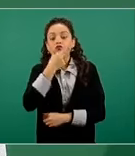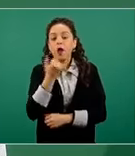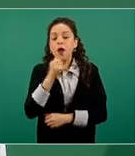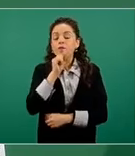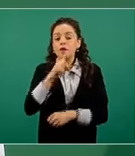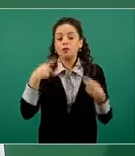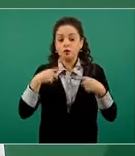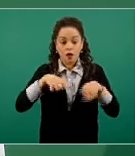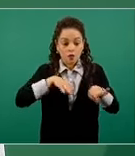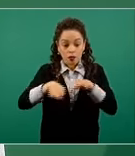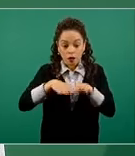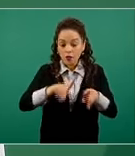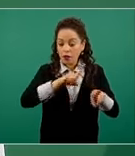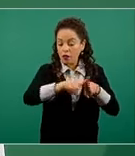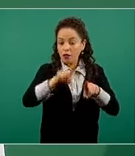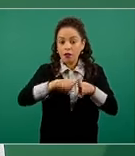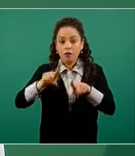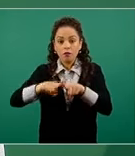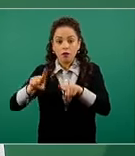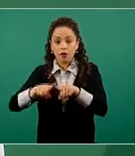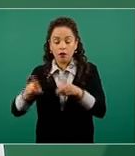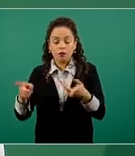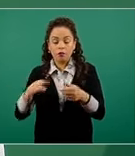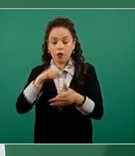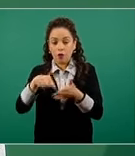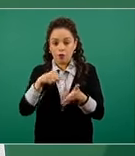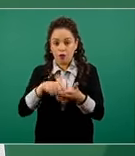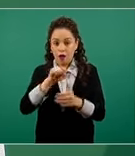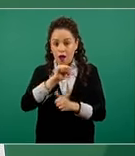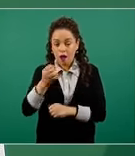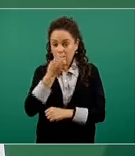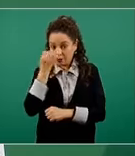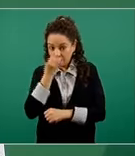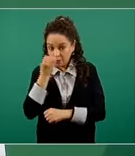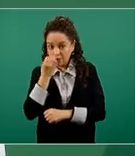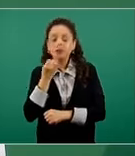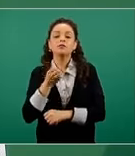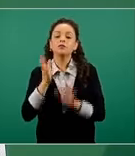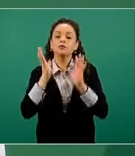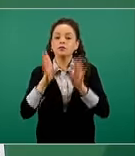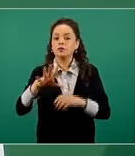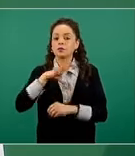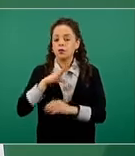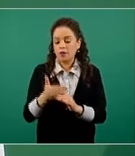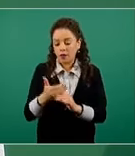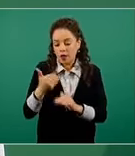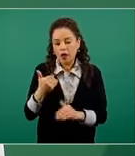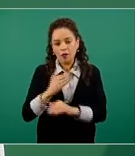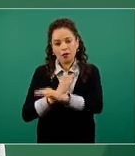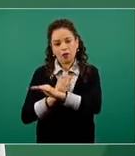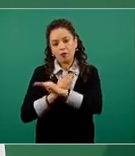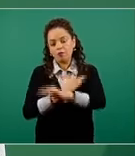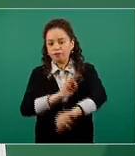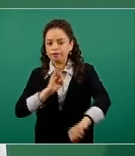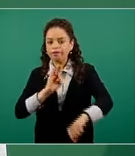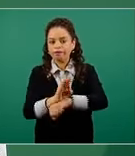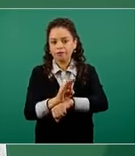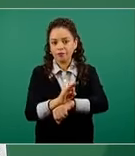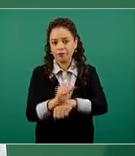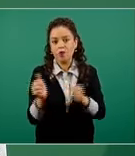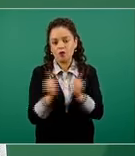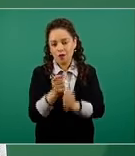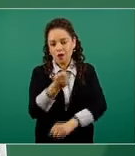labora en las diferentes unidades educativas, pudiera ya estar protegido para así disminuir el riesgo.